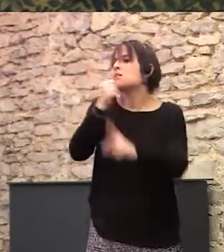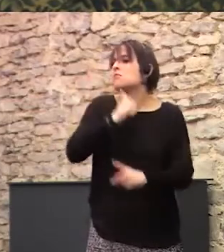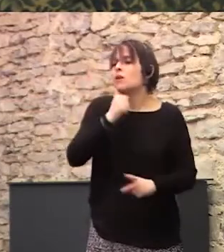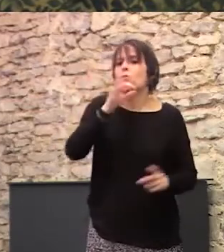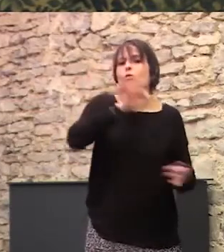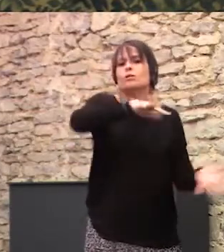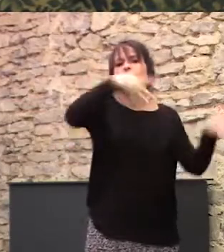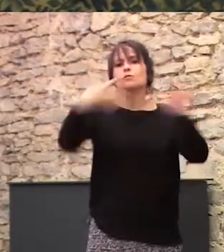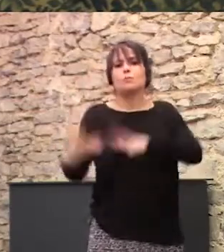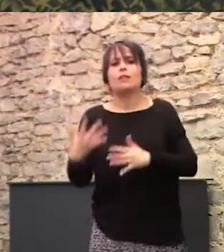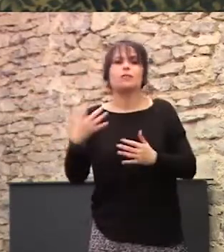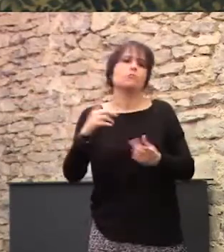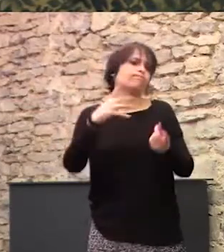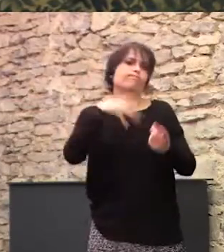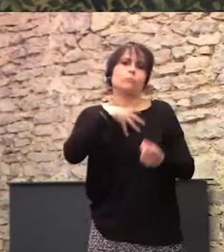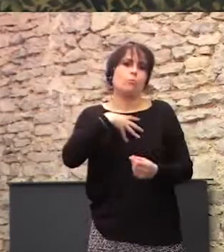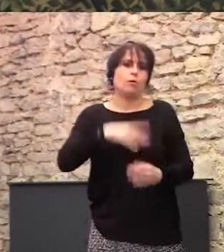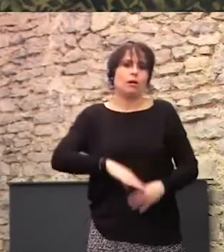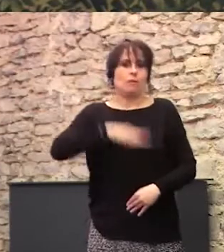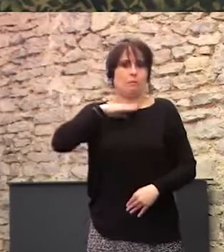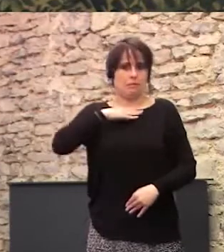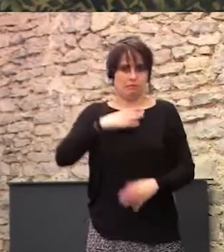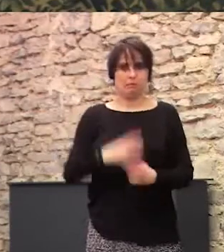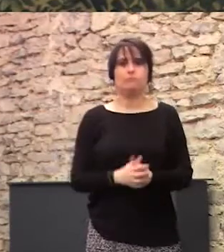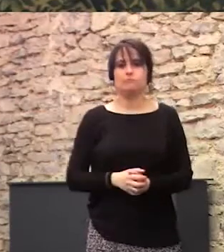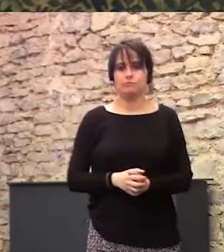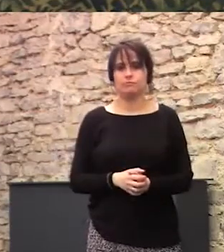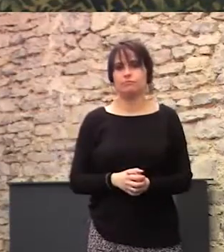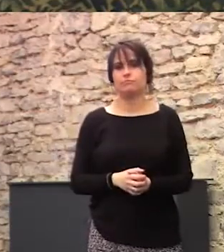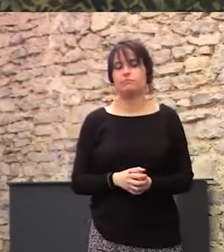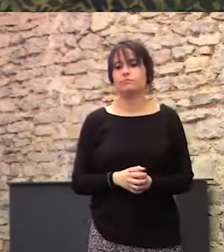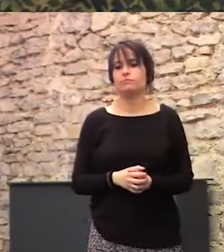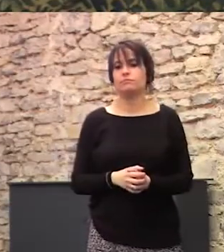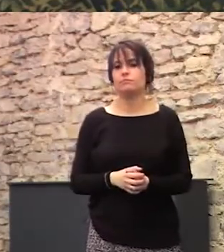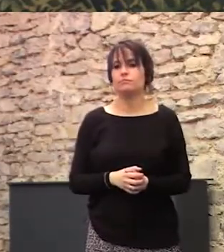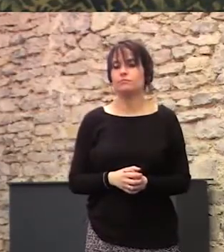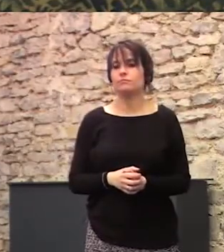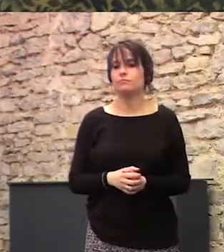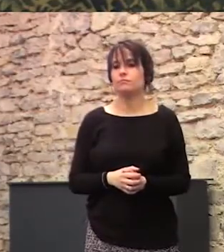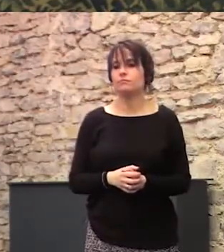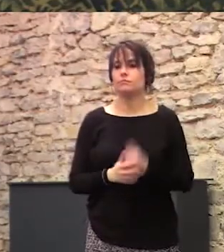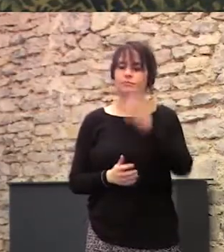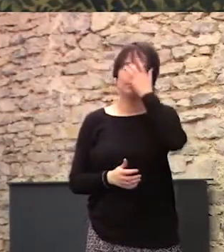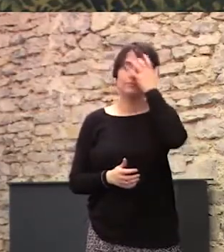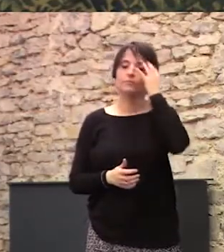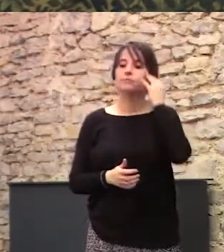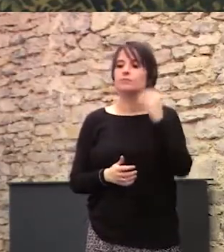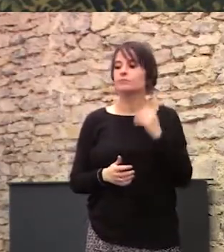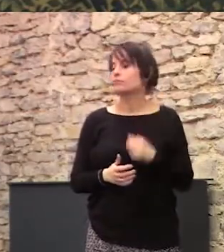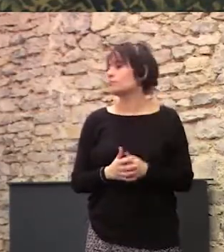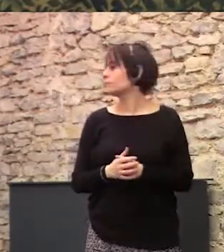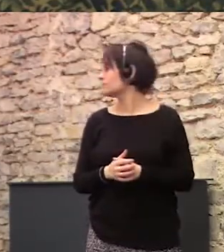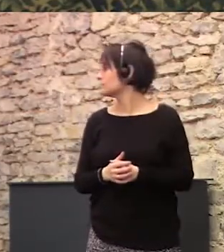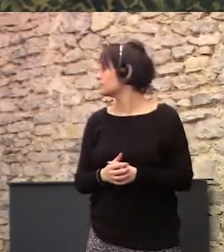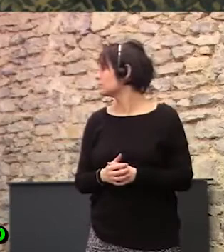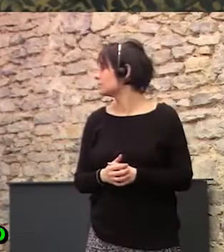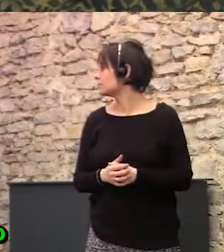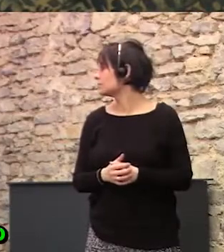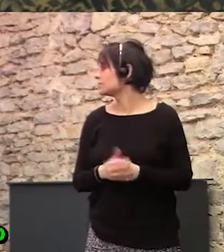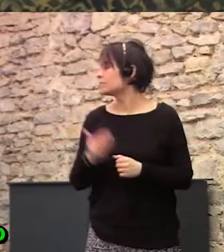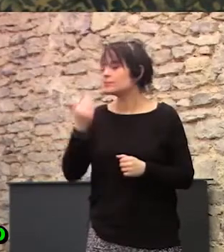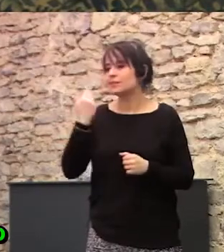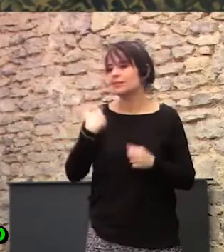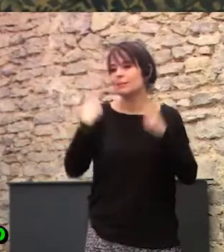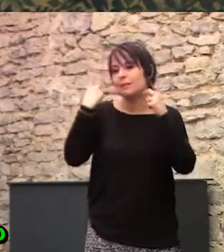transformación. Bien. Un poco para ir ya buscando hilos de hacer, yo creo